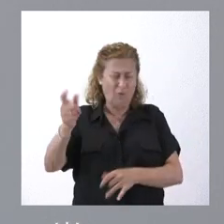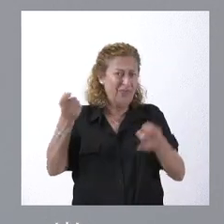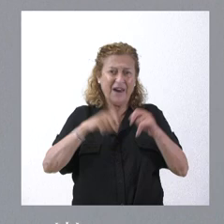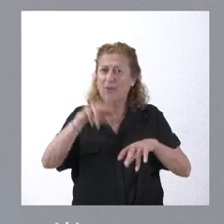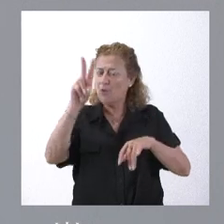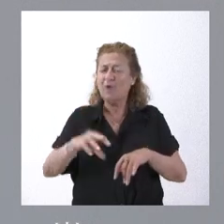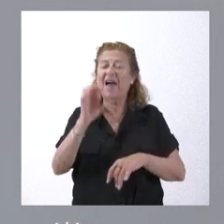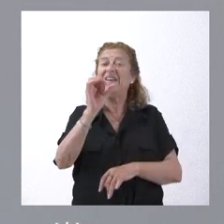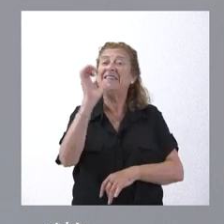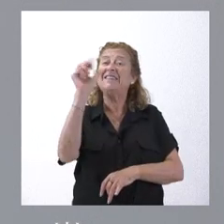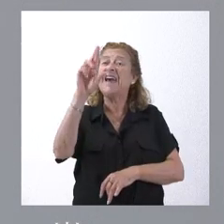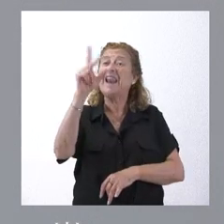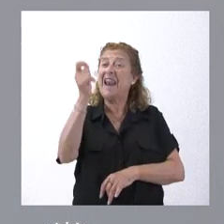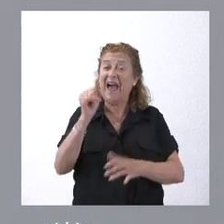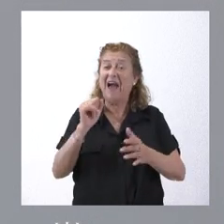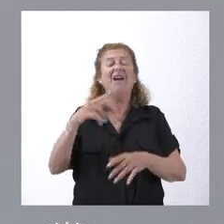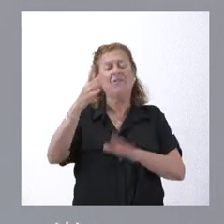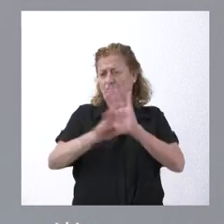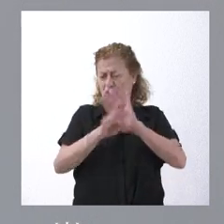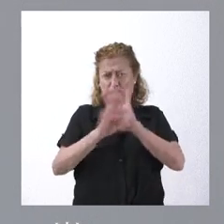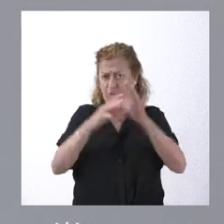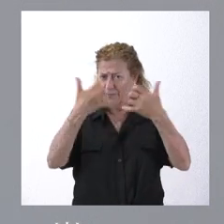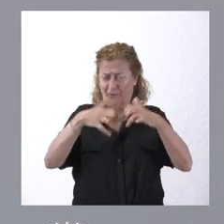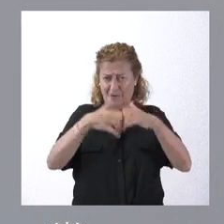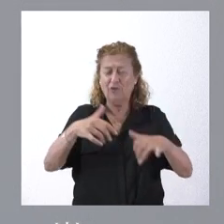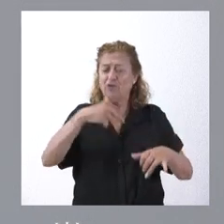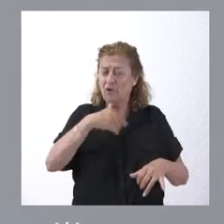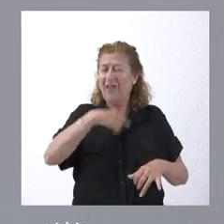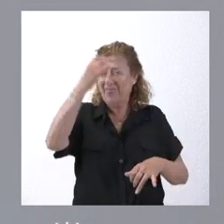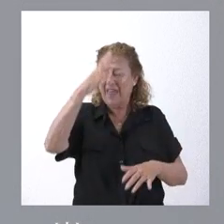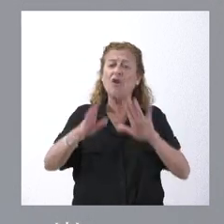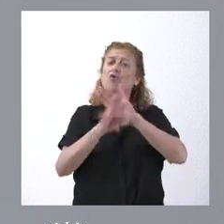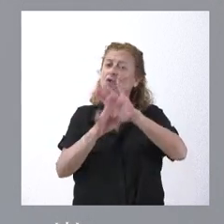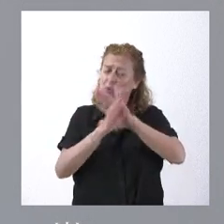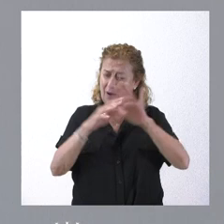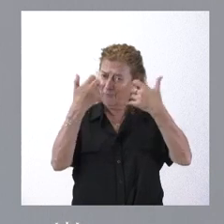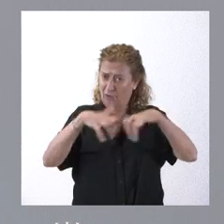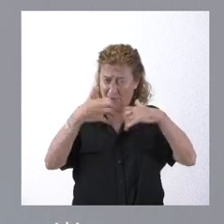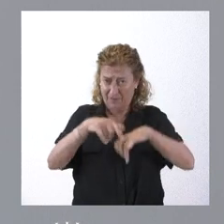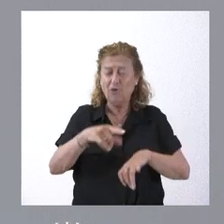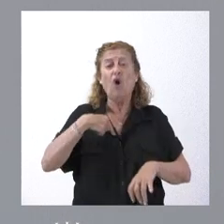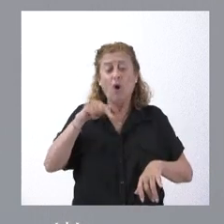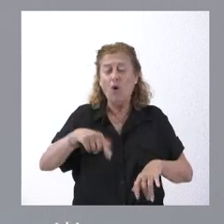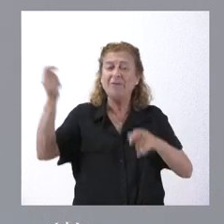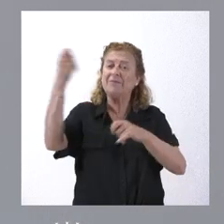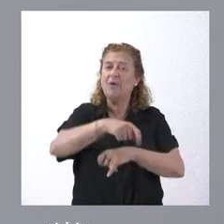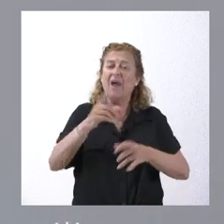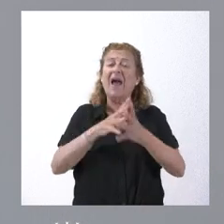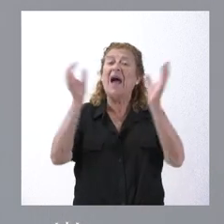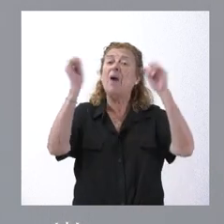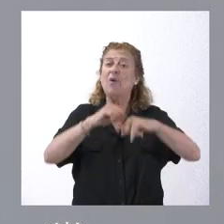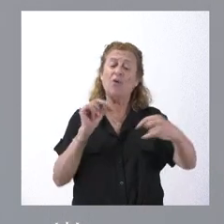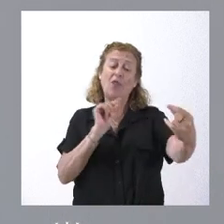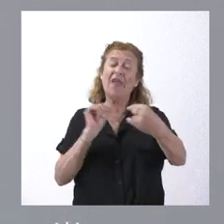seguido funcionando y nuestra idea es seguir garantizando el funcionamiento del SERLA. Lo que hoy traemos es un acuerdo del diálogo social